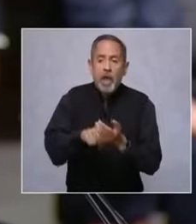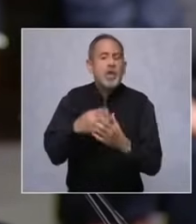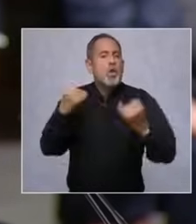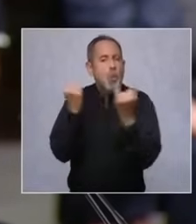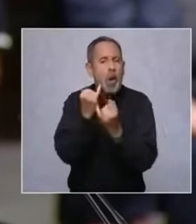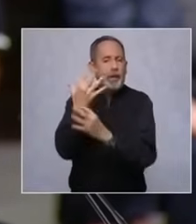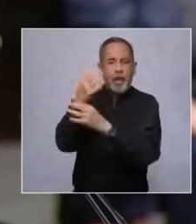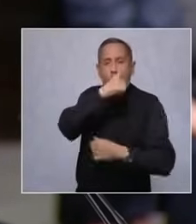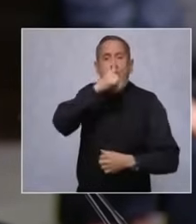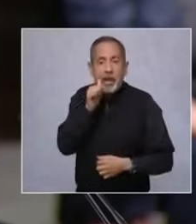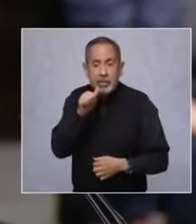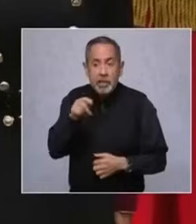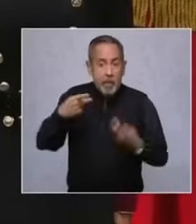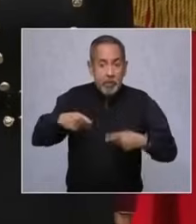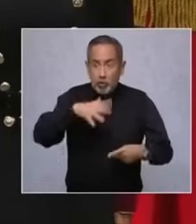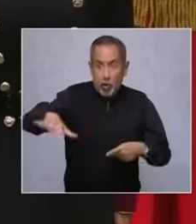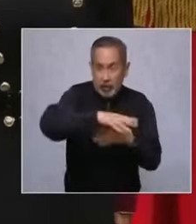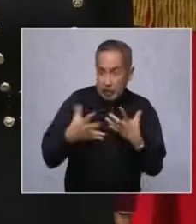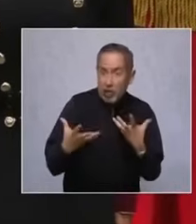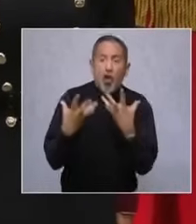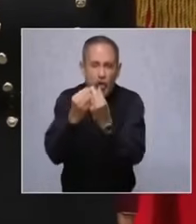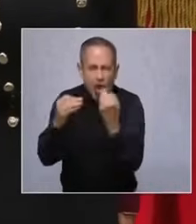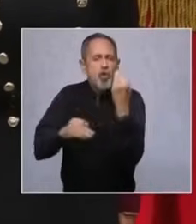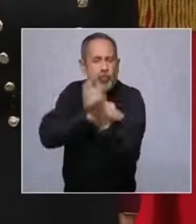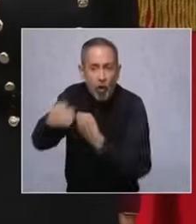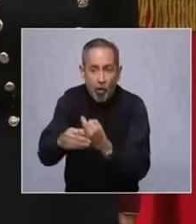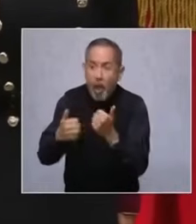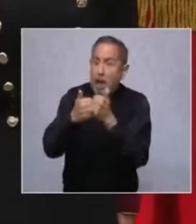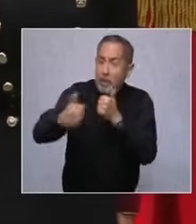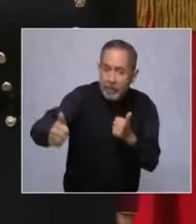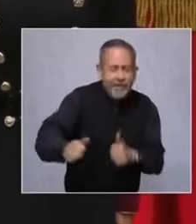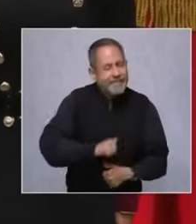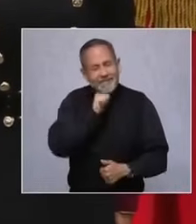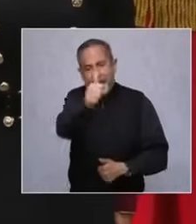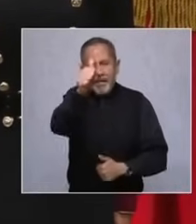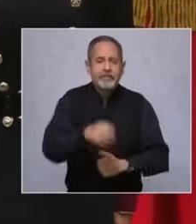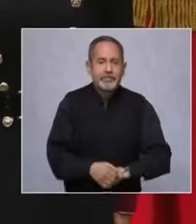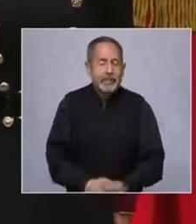Juárez, con el pueblo todo, sin el pueblo, nada. Ojalá 5.